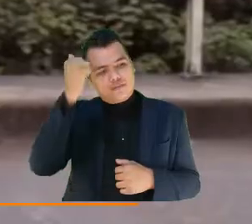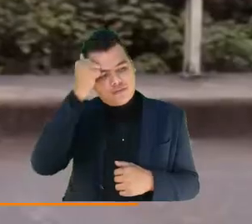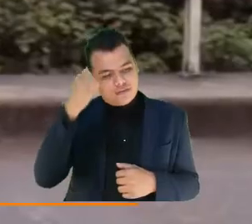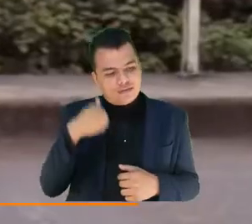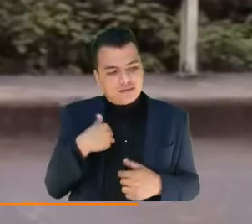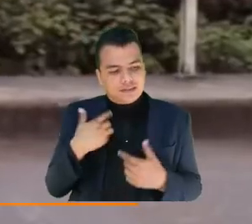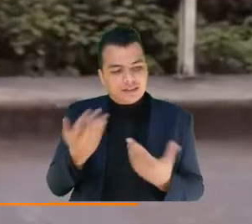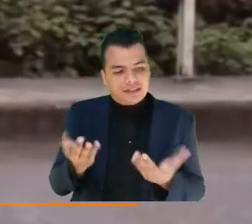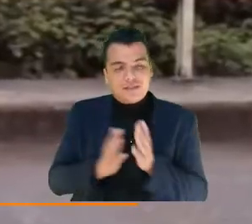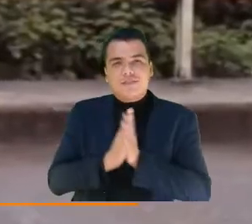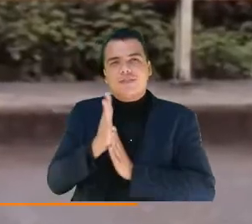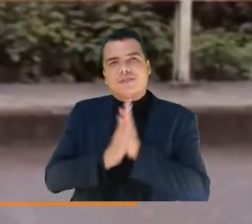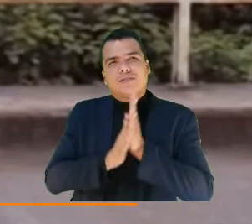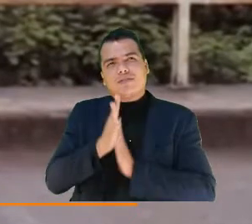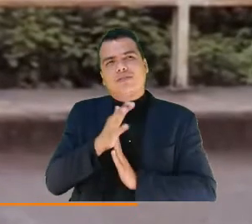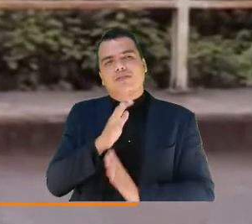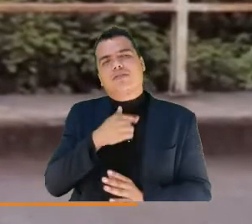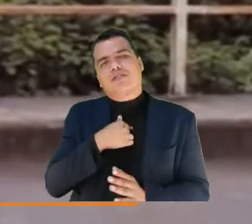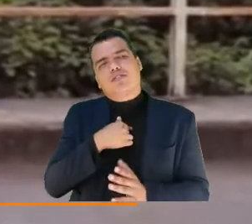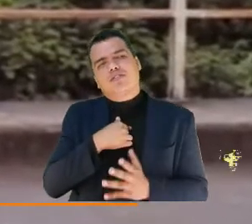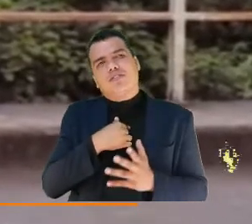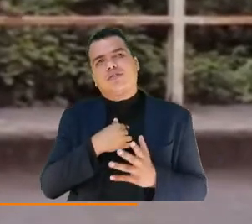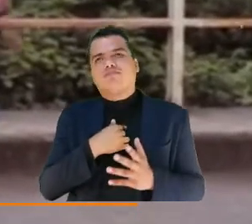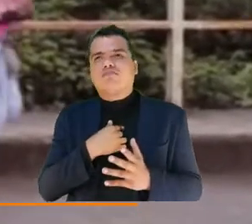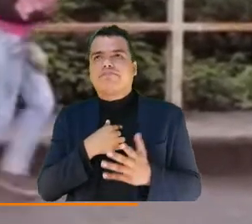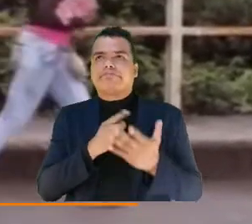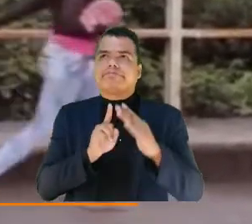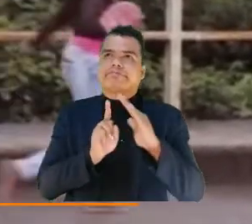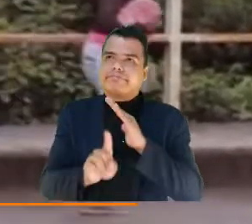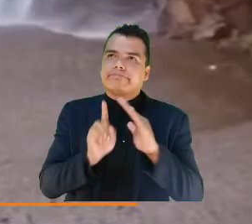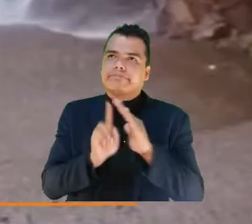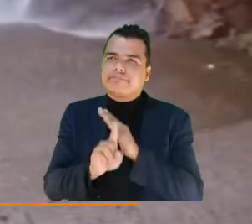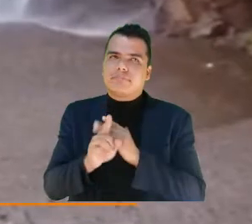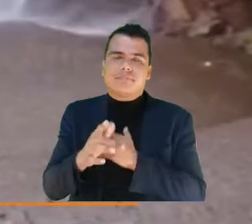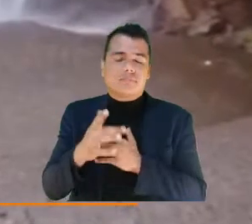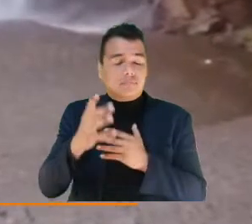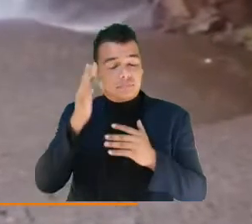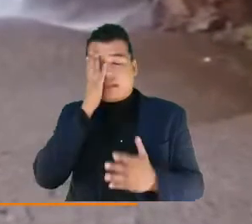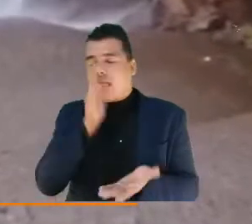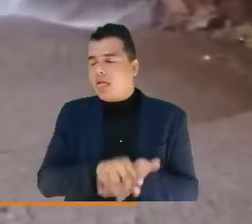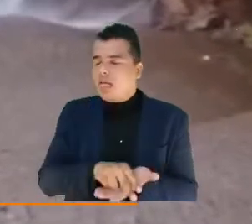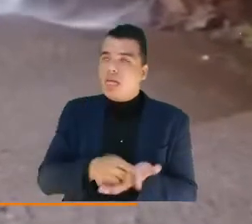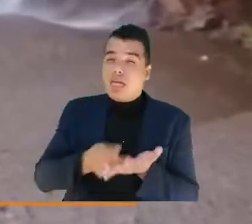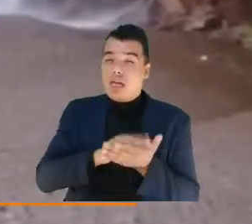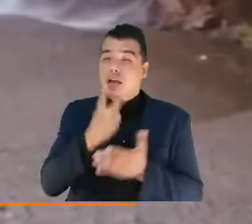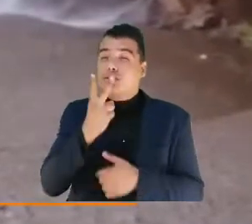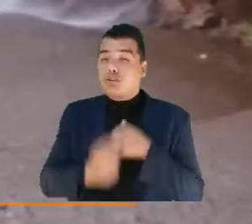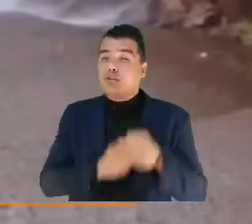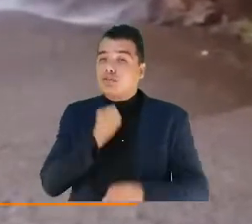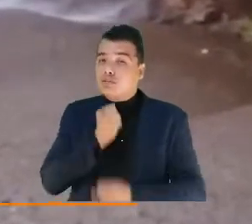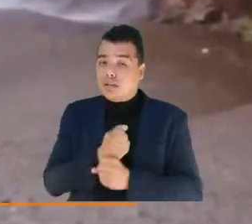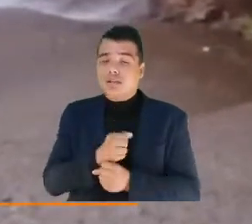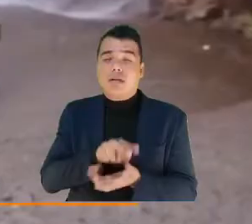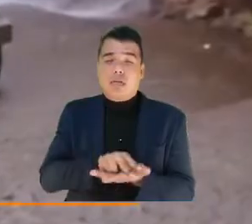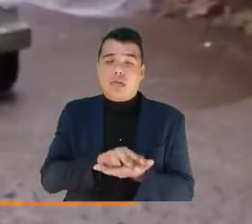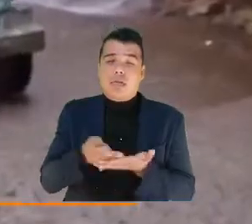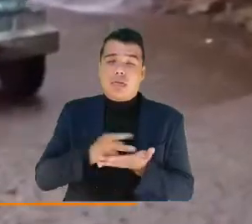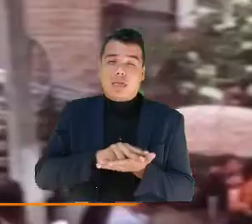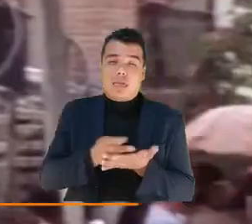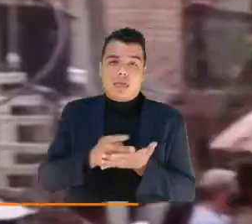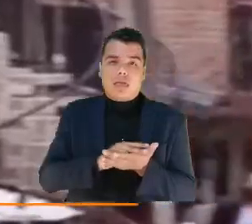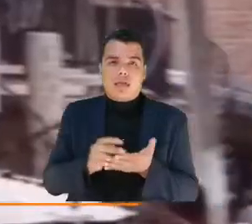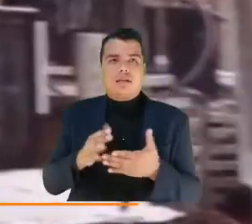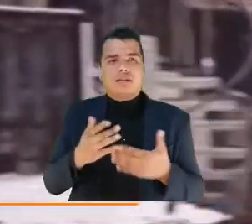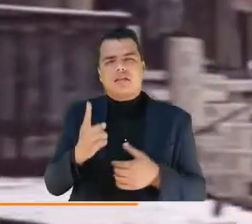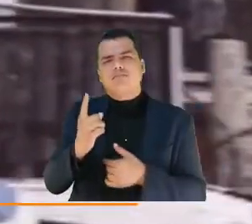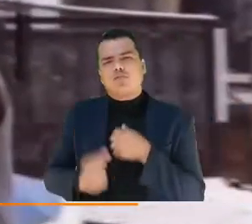salón, me soñaba que había llegado tarde y estuve con esos sueños como 2 años, ¿sí? Y después cada año